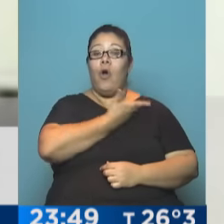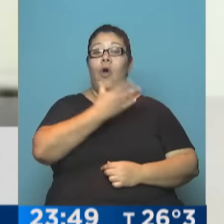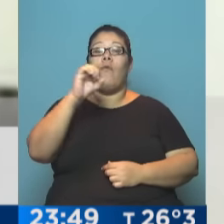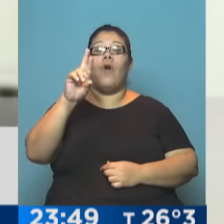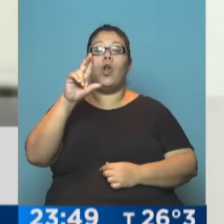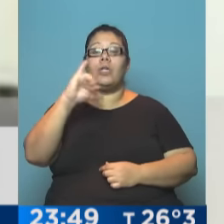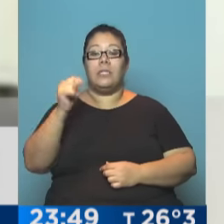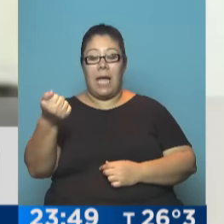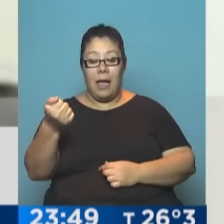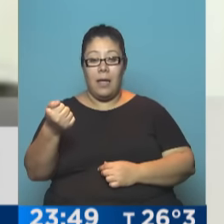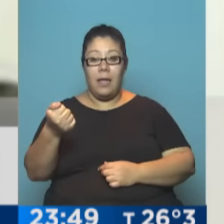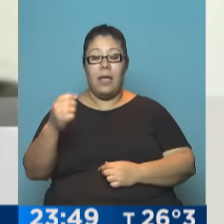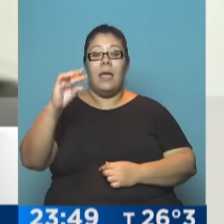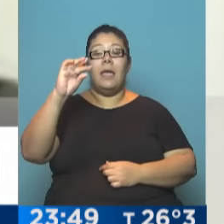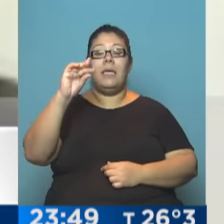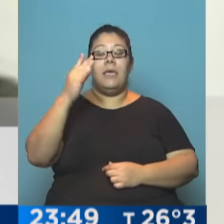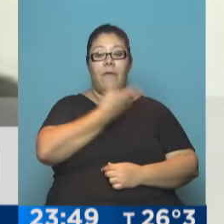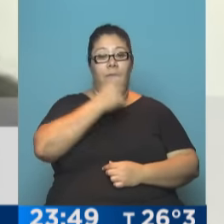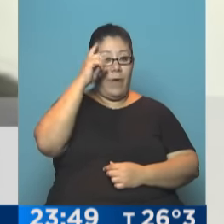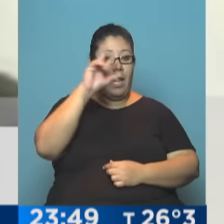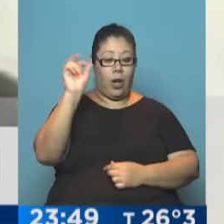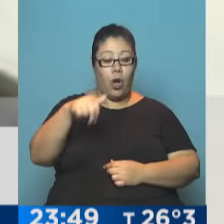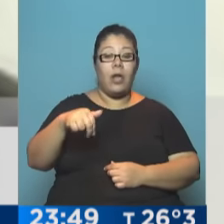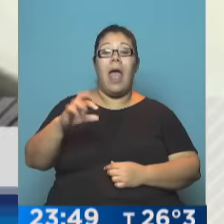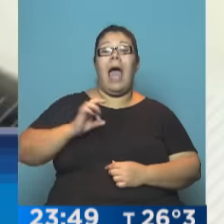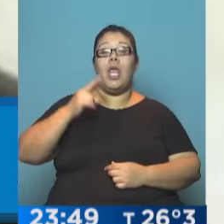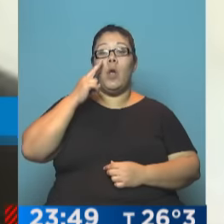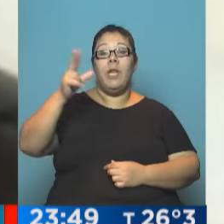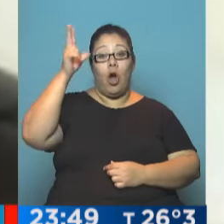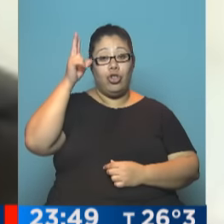Vina y Damián Ferrón, en el año 2008.